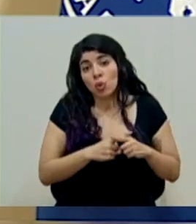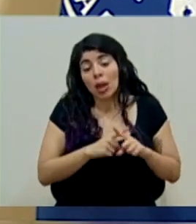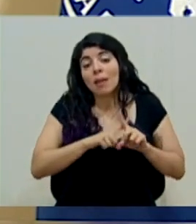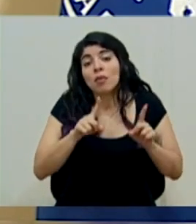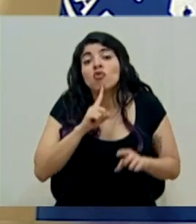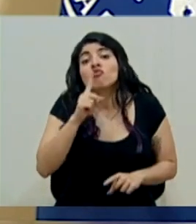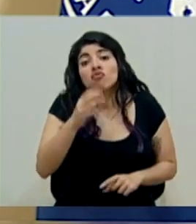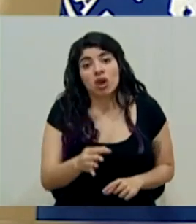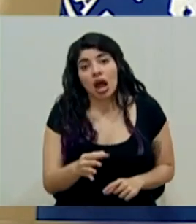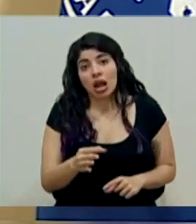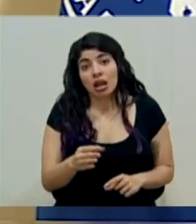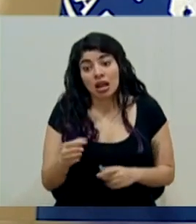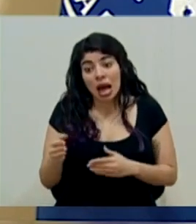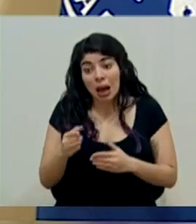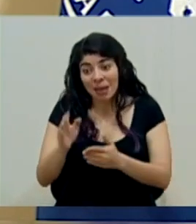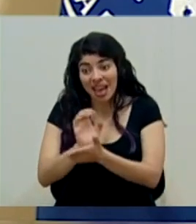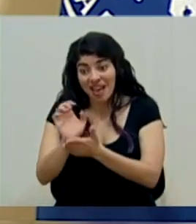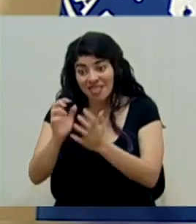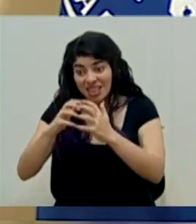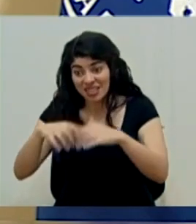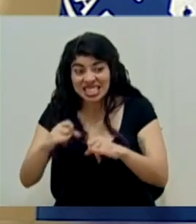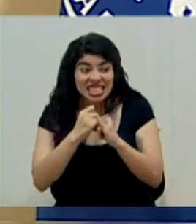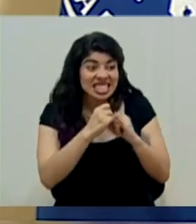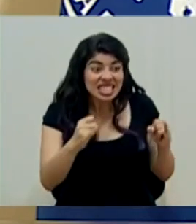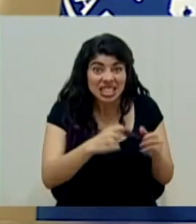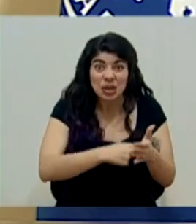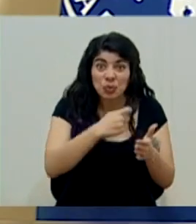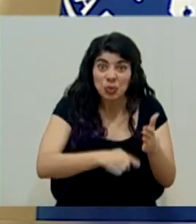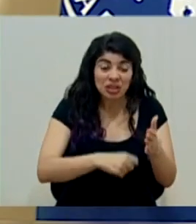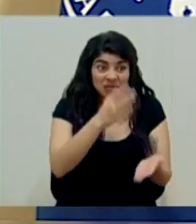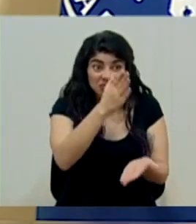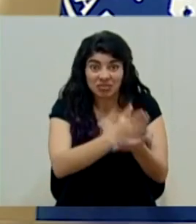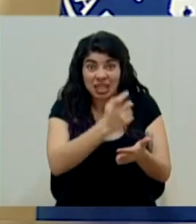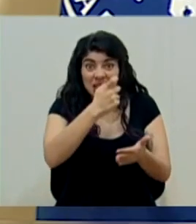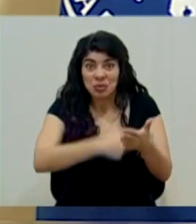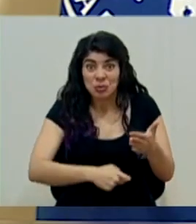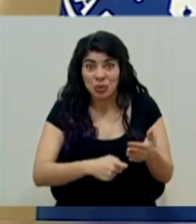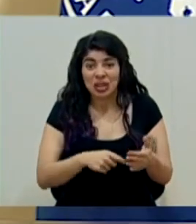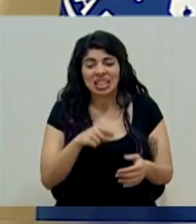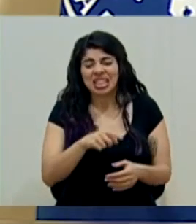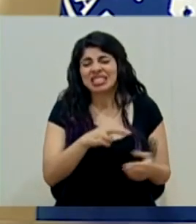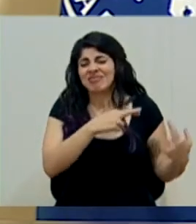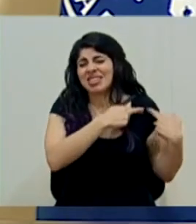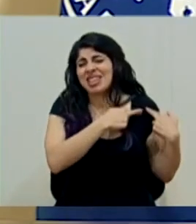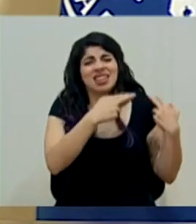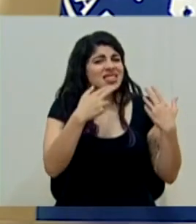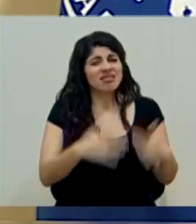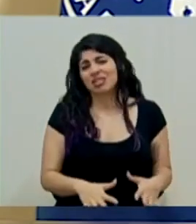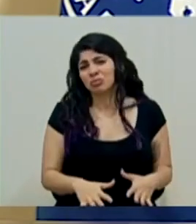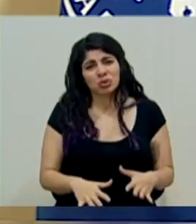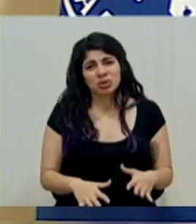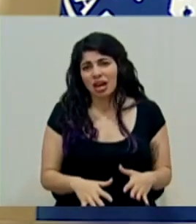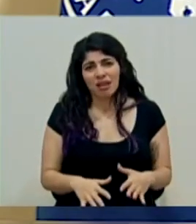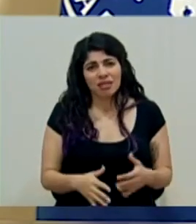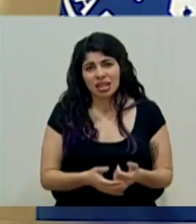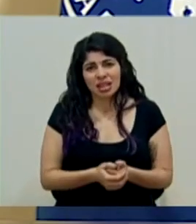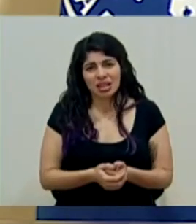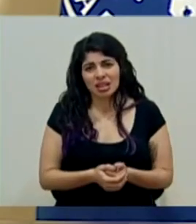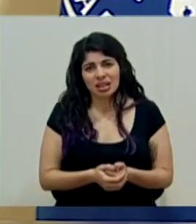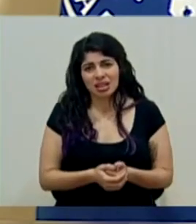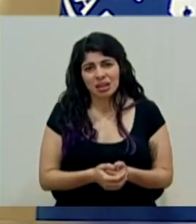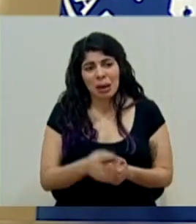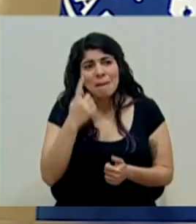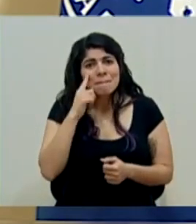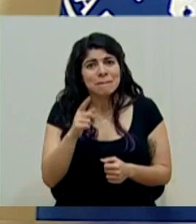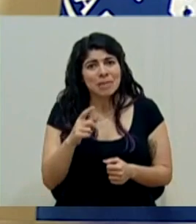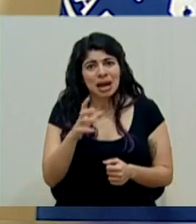realidad. Decir no más impuestos, sin más, es lo más irresponsable que